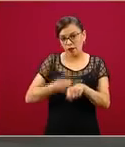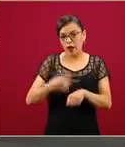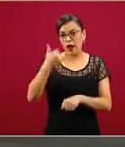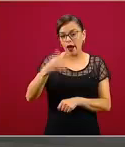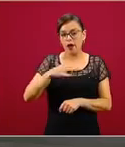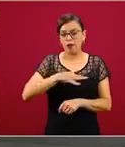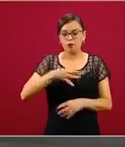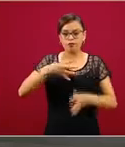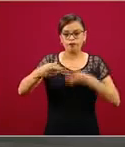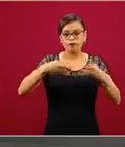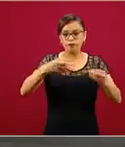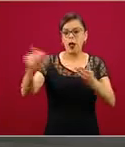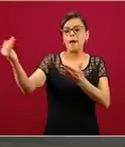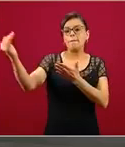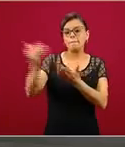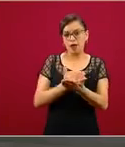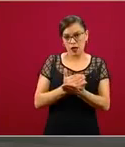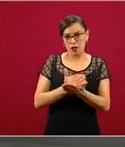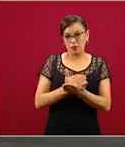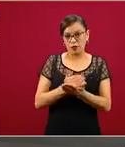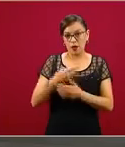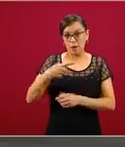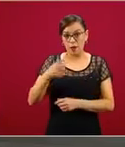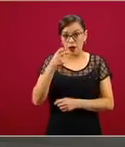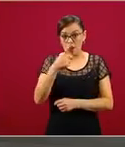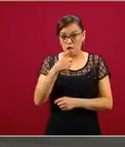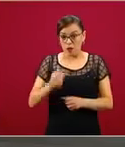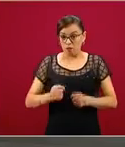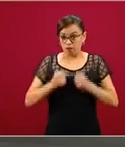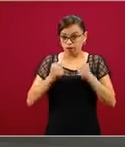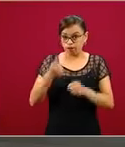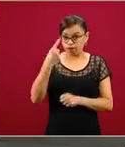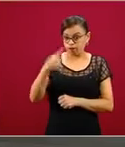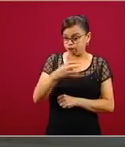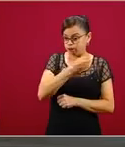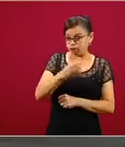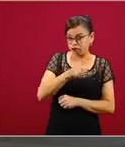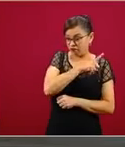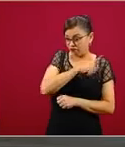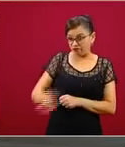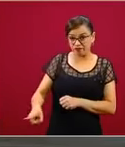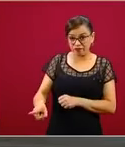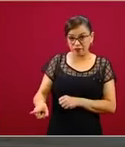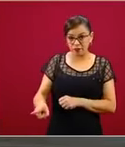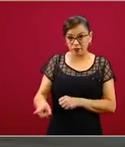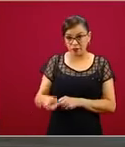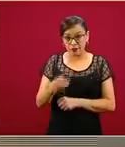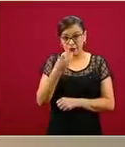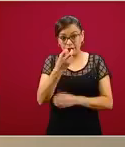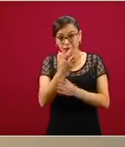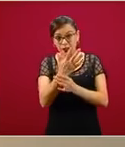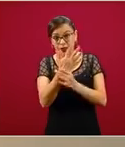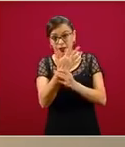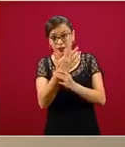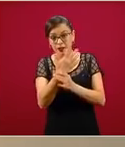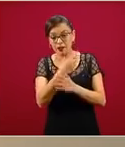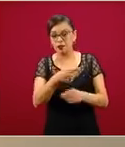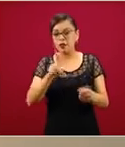Al usar la fuerza pública, el sujeto de la intervención se vuelve la